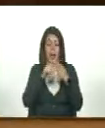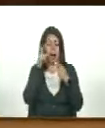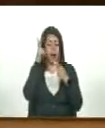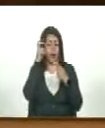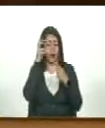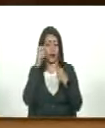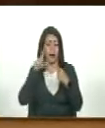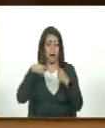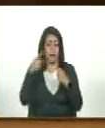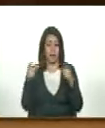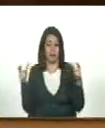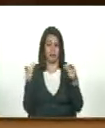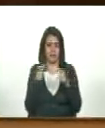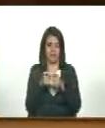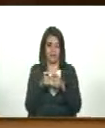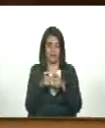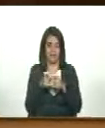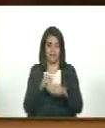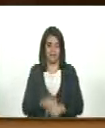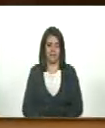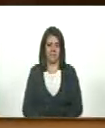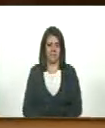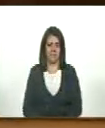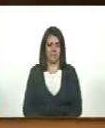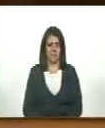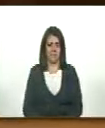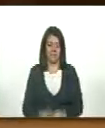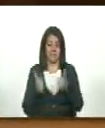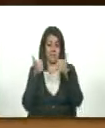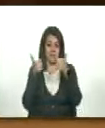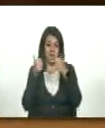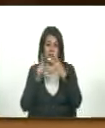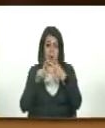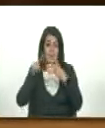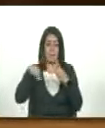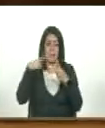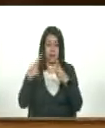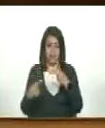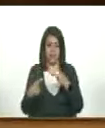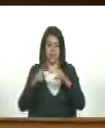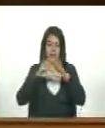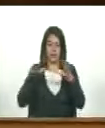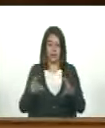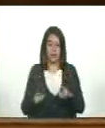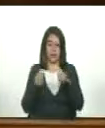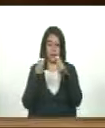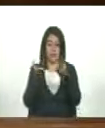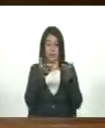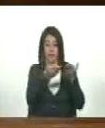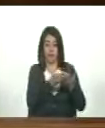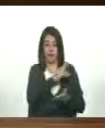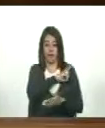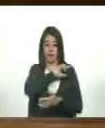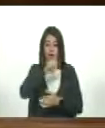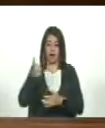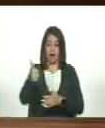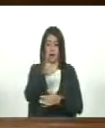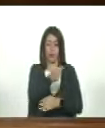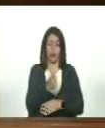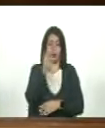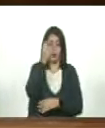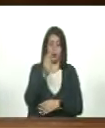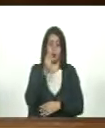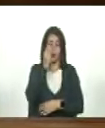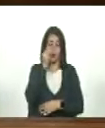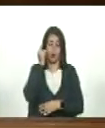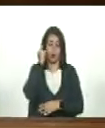La mala es que mañana hay sesión. Y la buena es que mañana le vamos a entregar un obsequio de la Junta Directiva a cada una de las diputadas